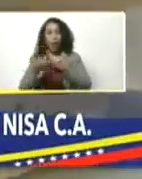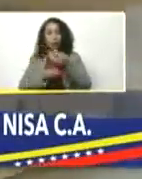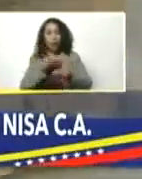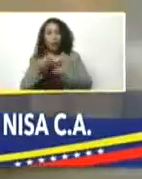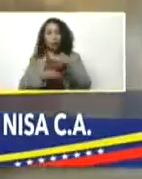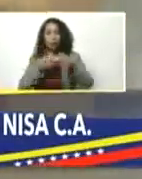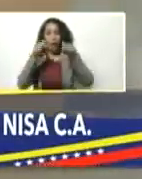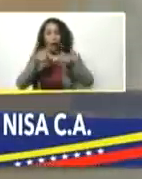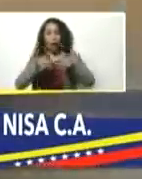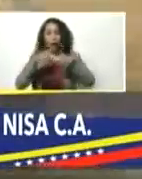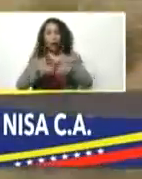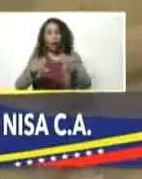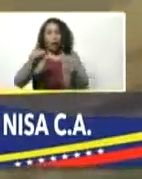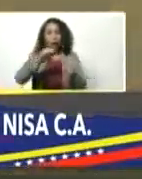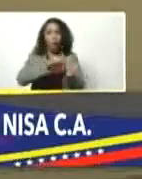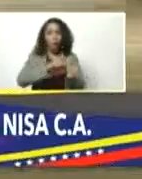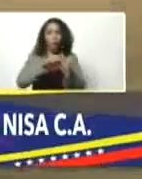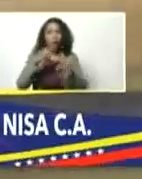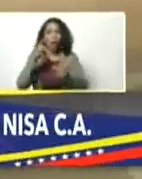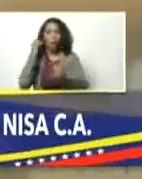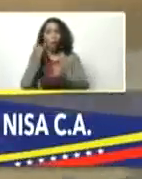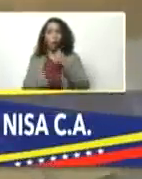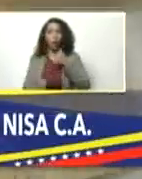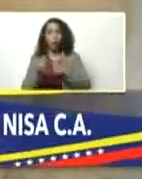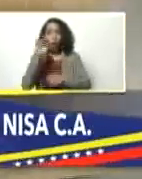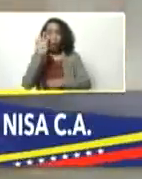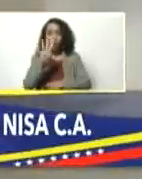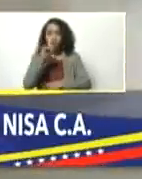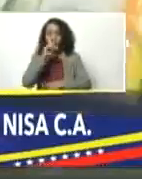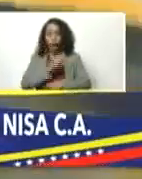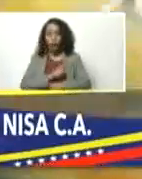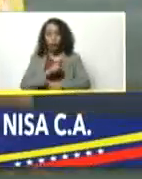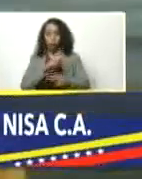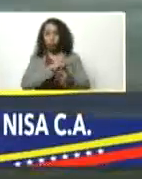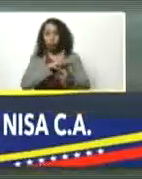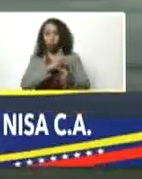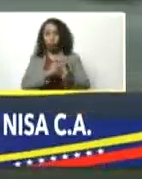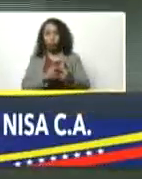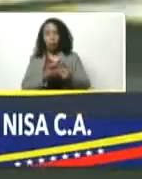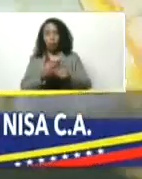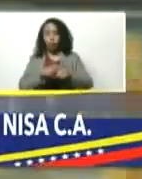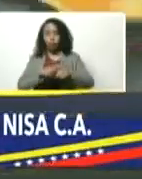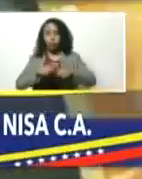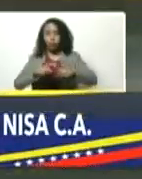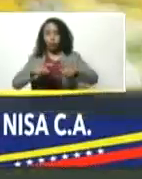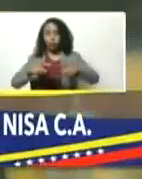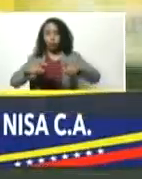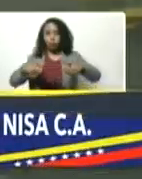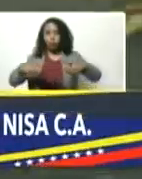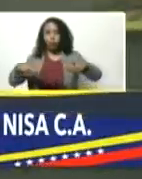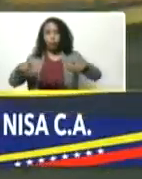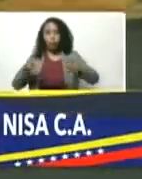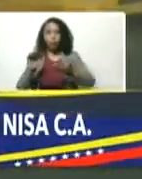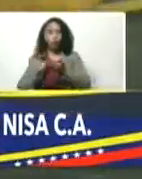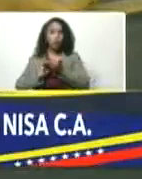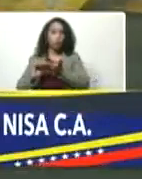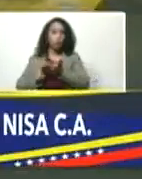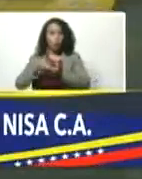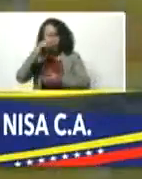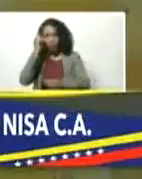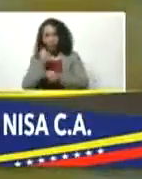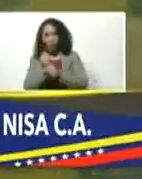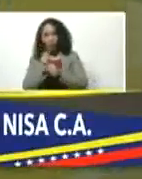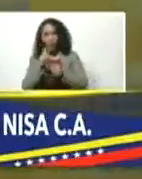aquí en la península de Paraguaná y que en los últimos 4 años su voluntad de crecimiento, de recuperación, de trabajo,